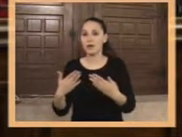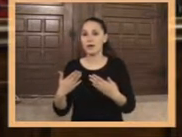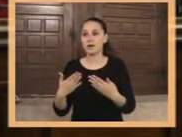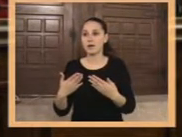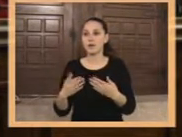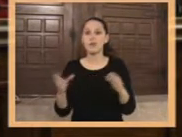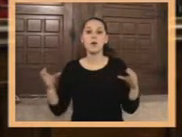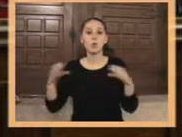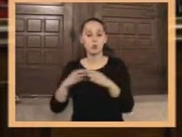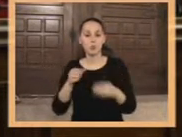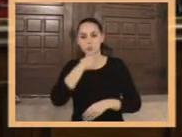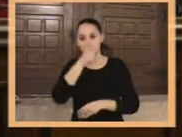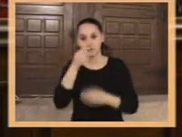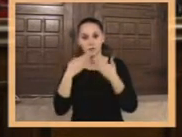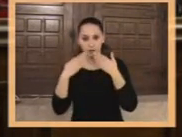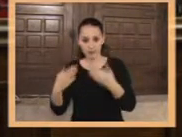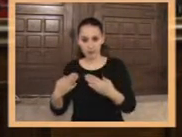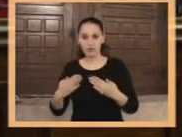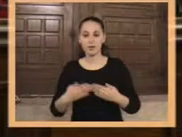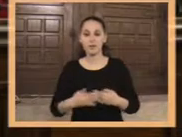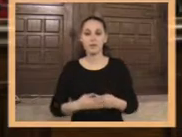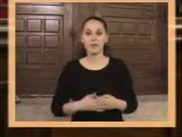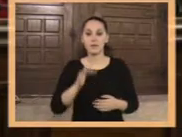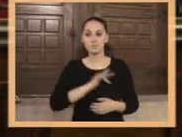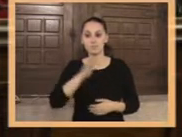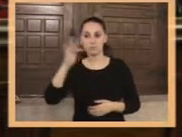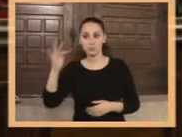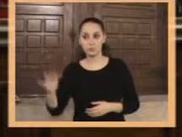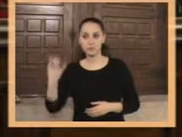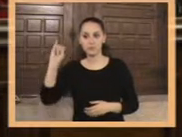al Grupo Socialista. En cuanto al señor Izquierdo,